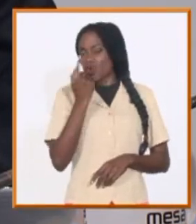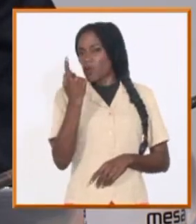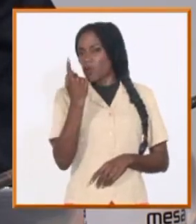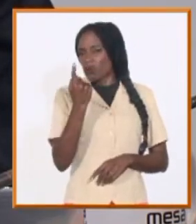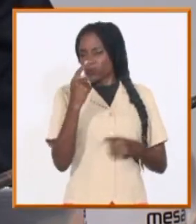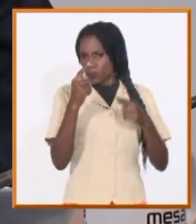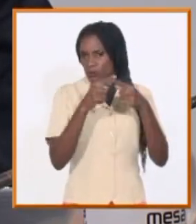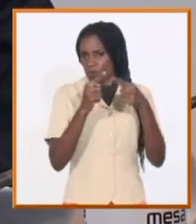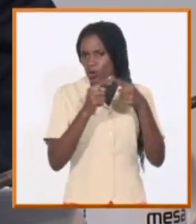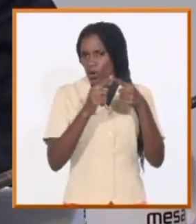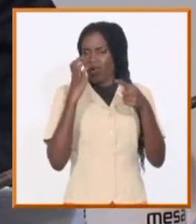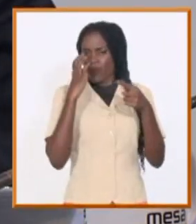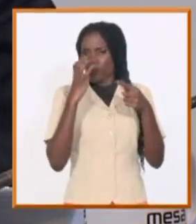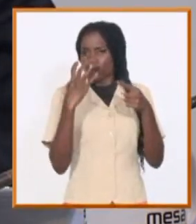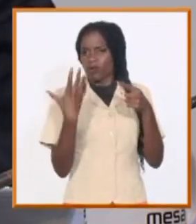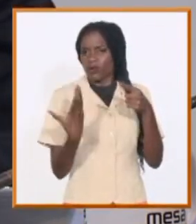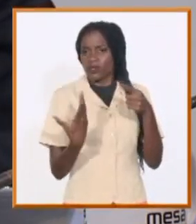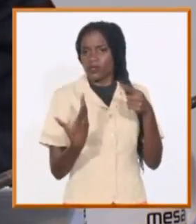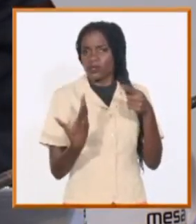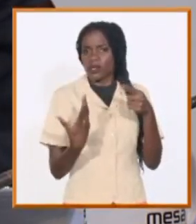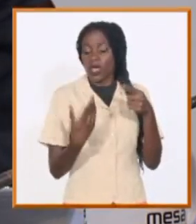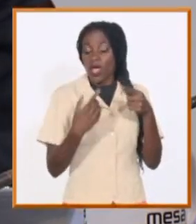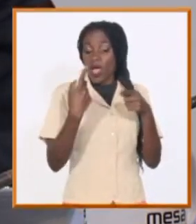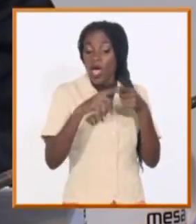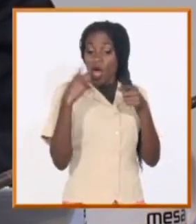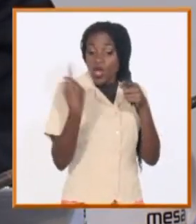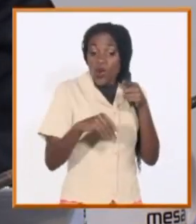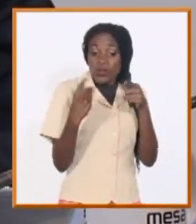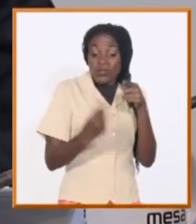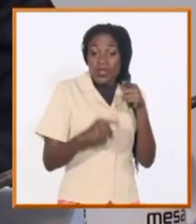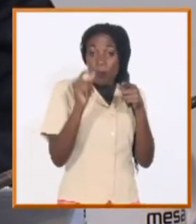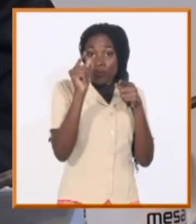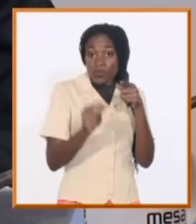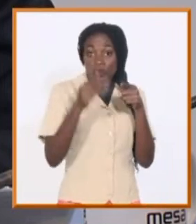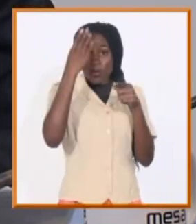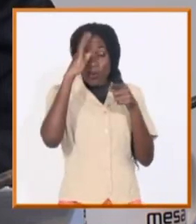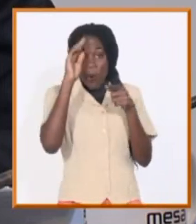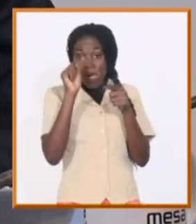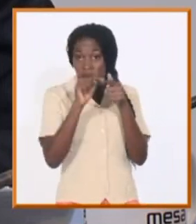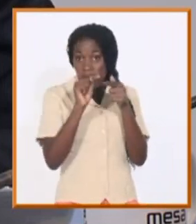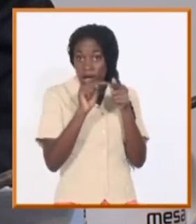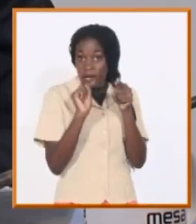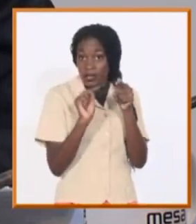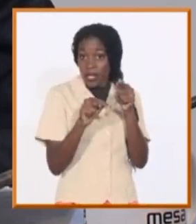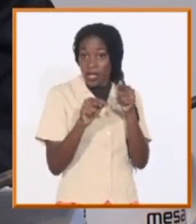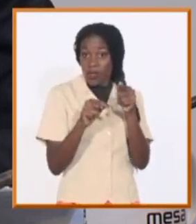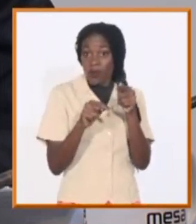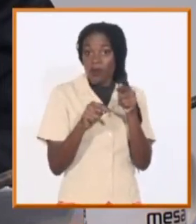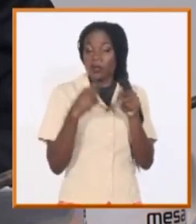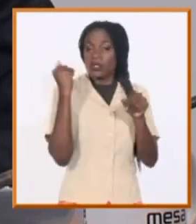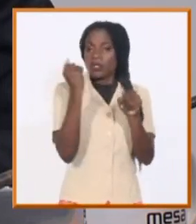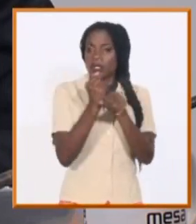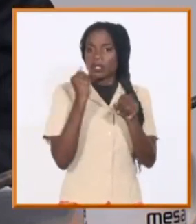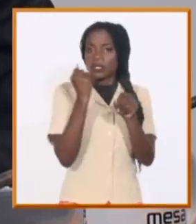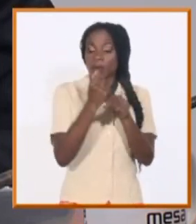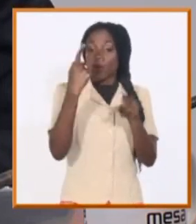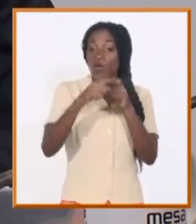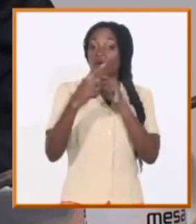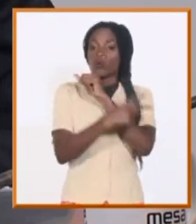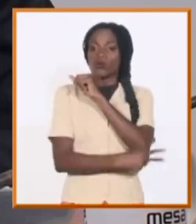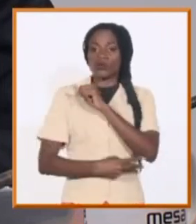que los entrenadores cubanos que están trabajando en otros